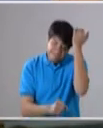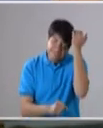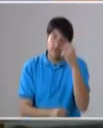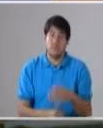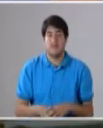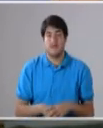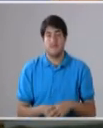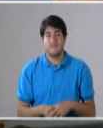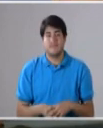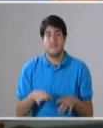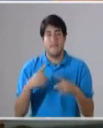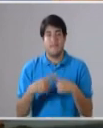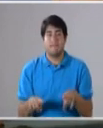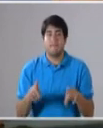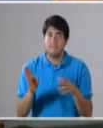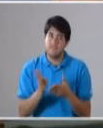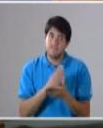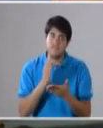mi siervo,